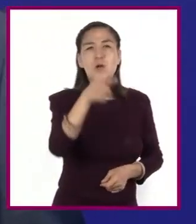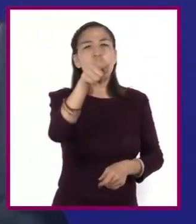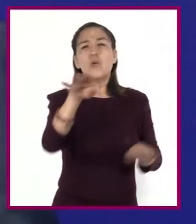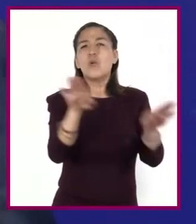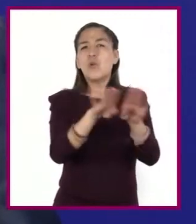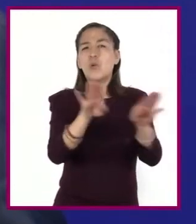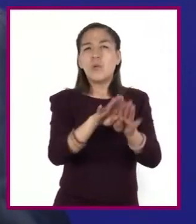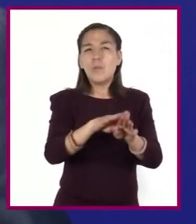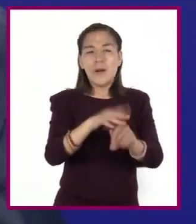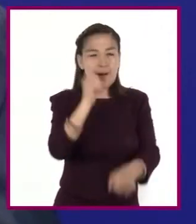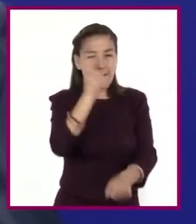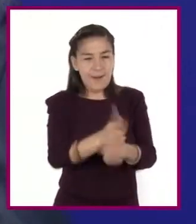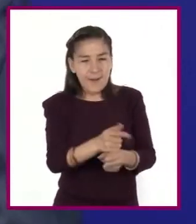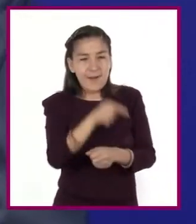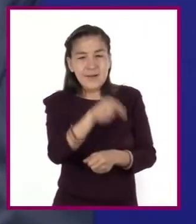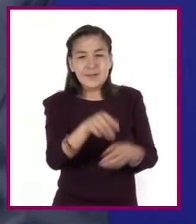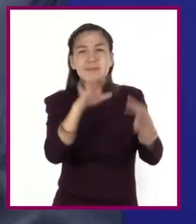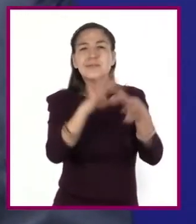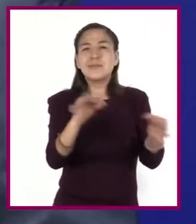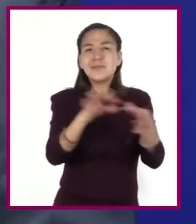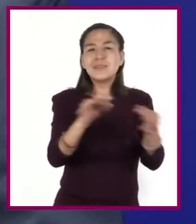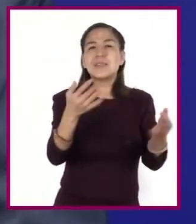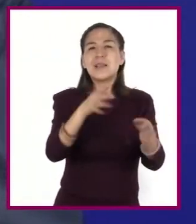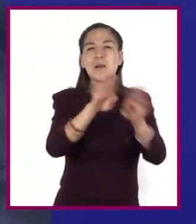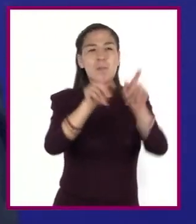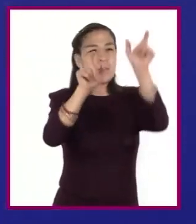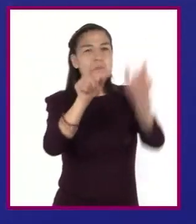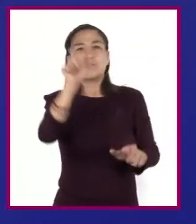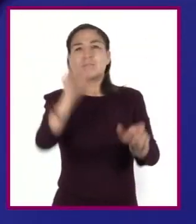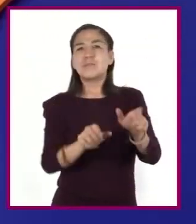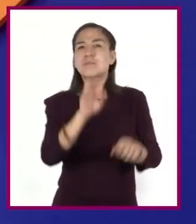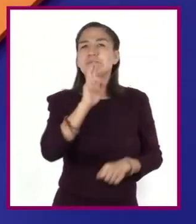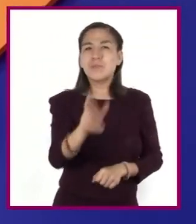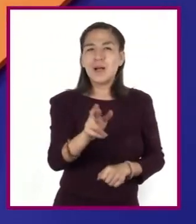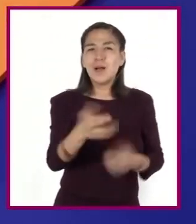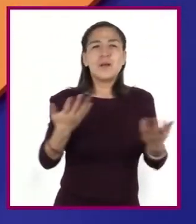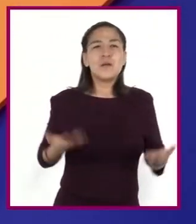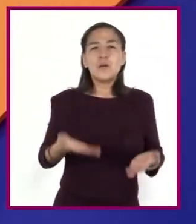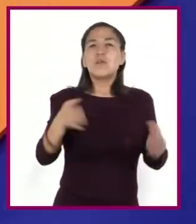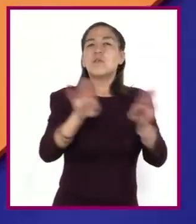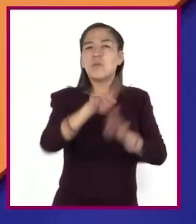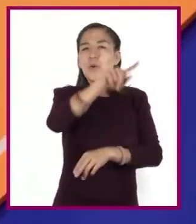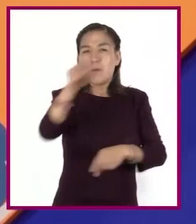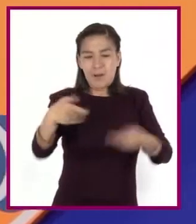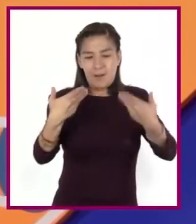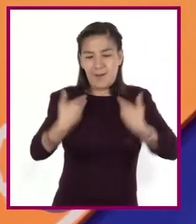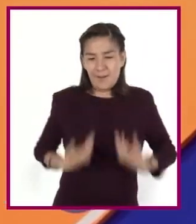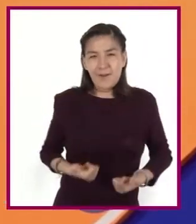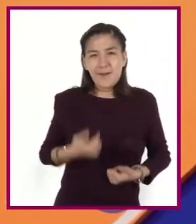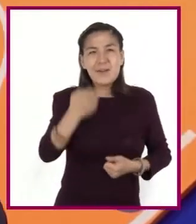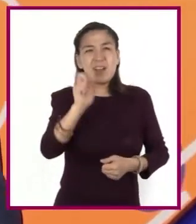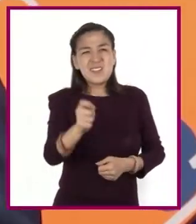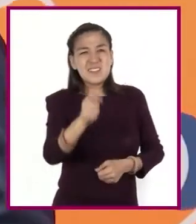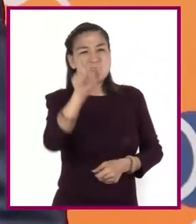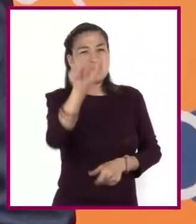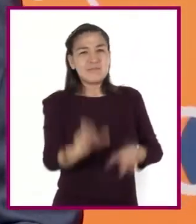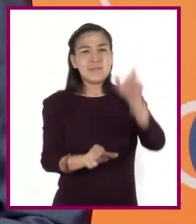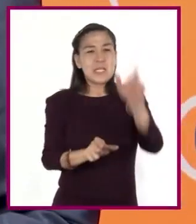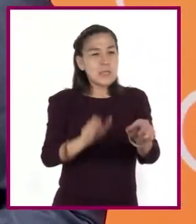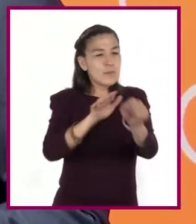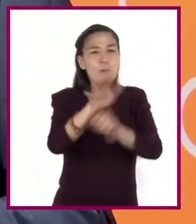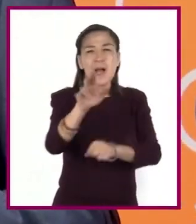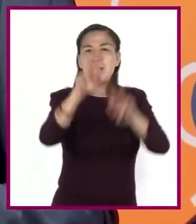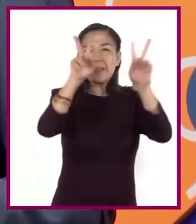definir cuál texto correspondía a cada respuesta? ¿De qué manera entendieron cuál era el